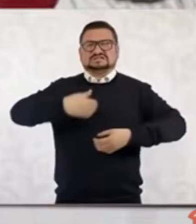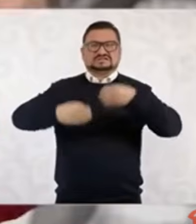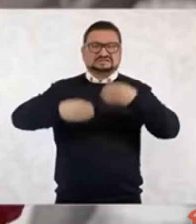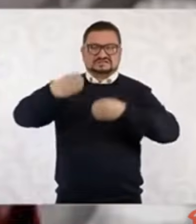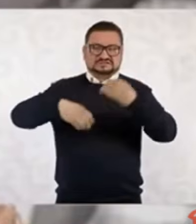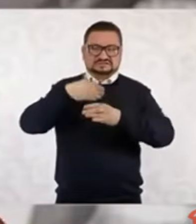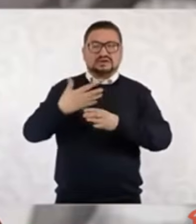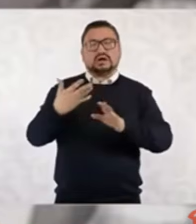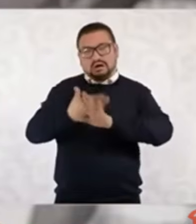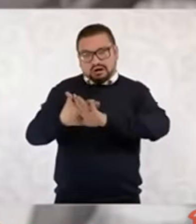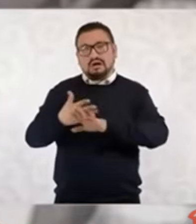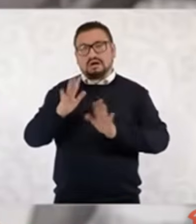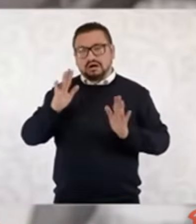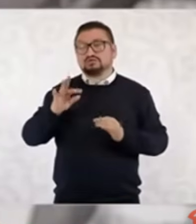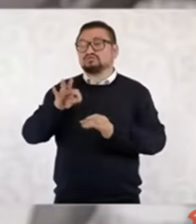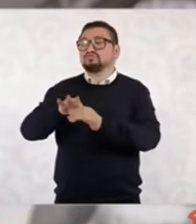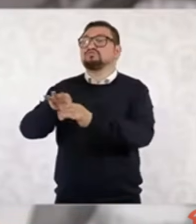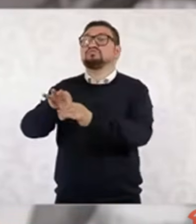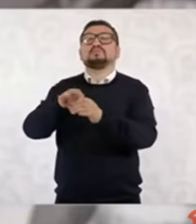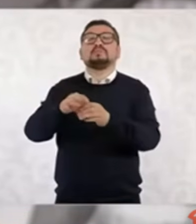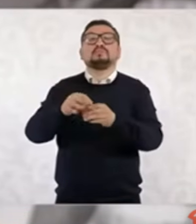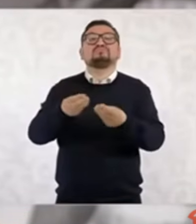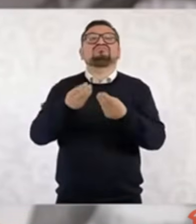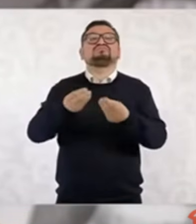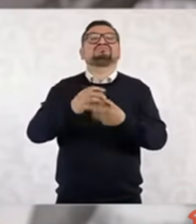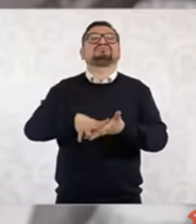habido una votación masiva.